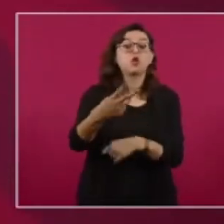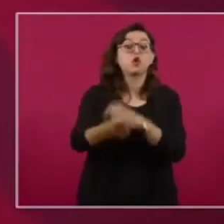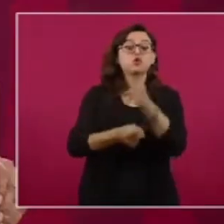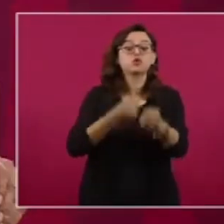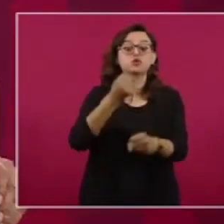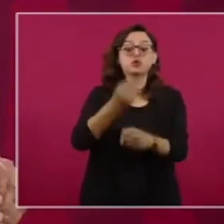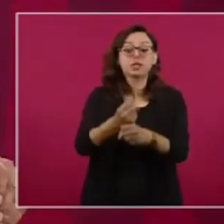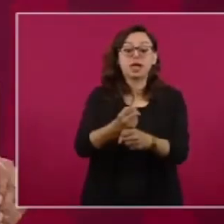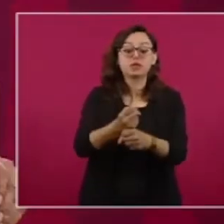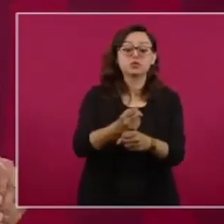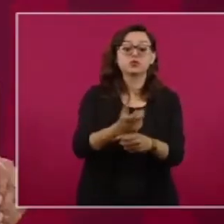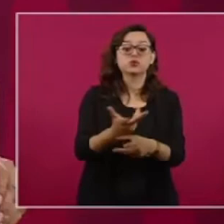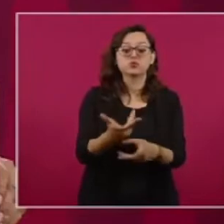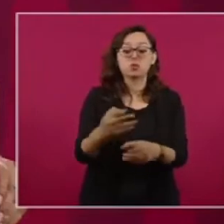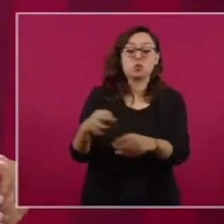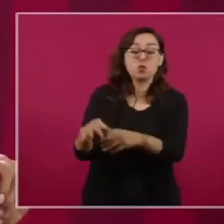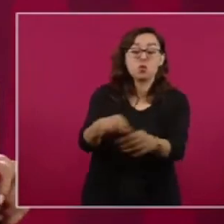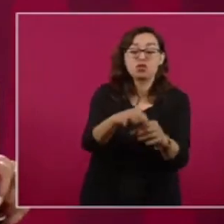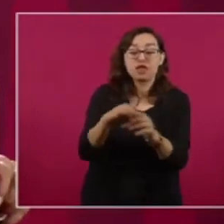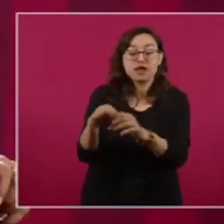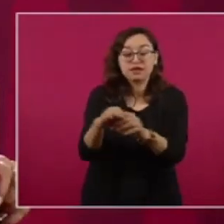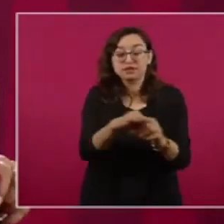la pandilla de rufianes